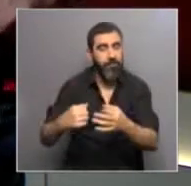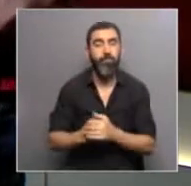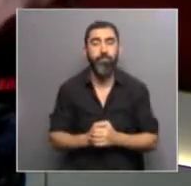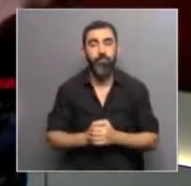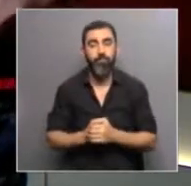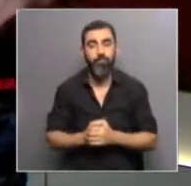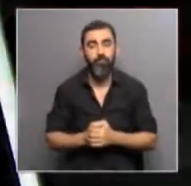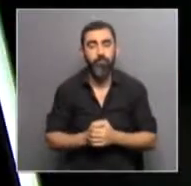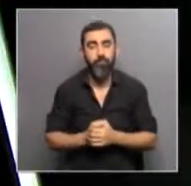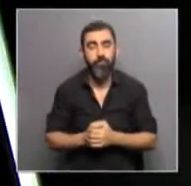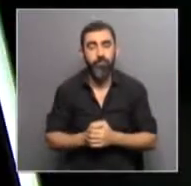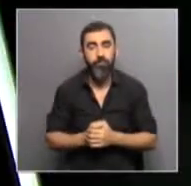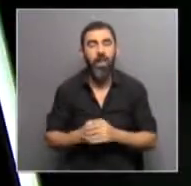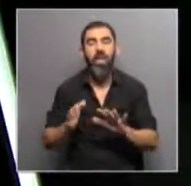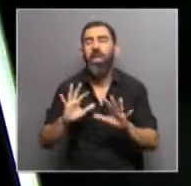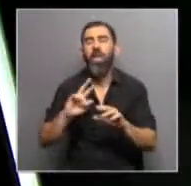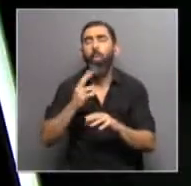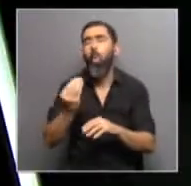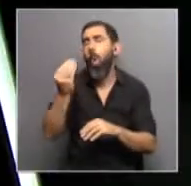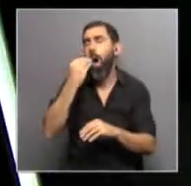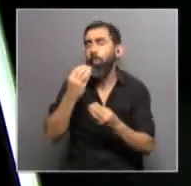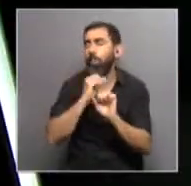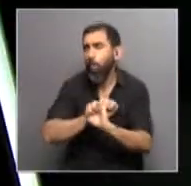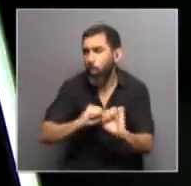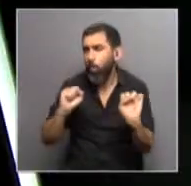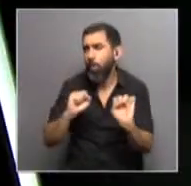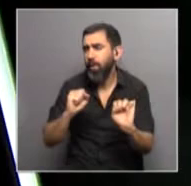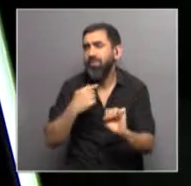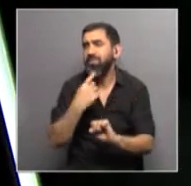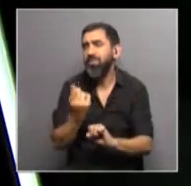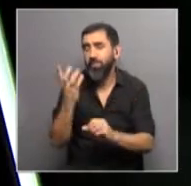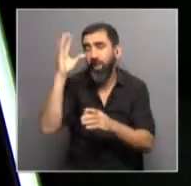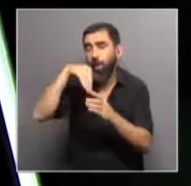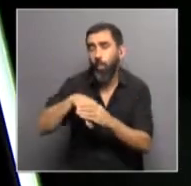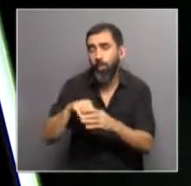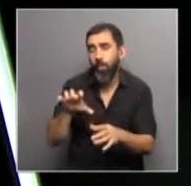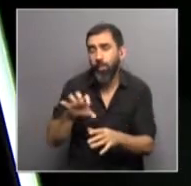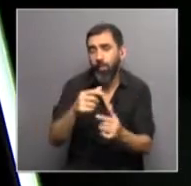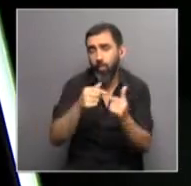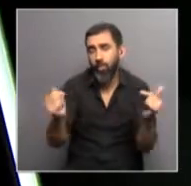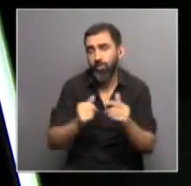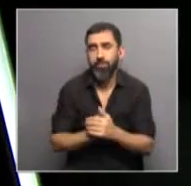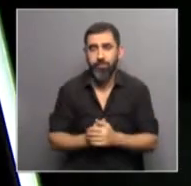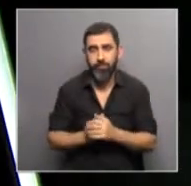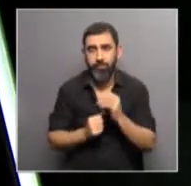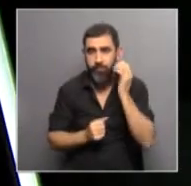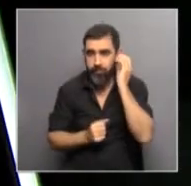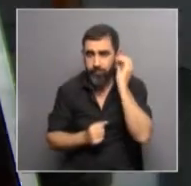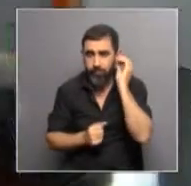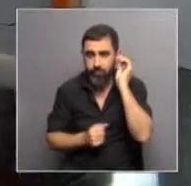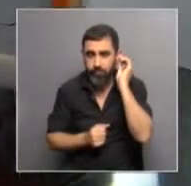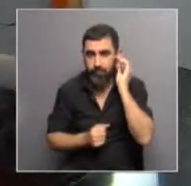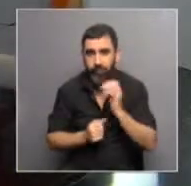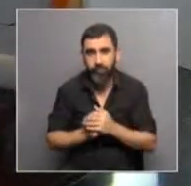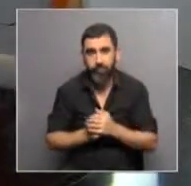son los vehículos que hoy se utilizan? ¿Qué tipo de alimentos pueden ser vehículo para incorporar, en este caso, probióticos? Bueno,